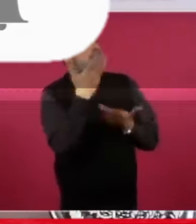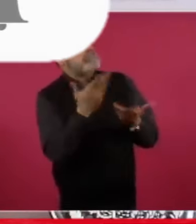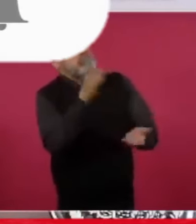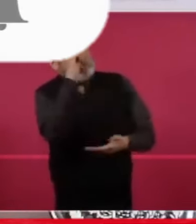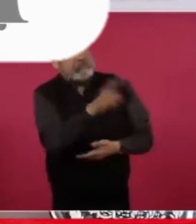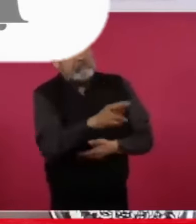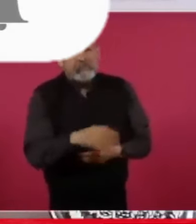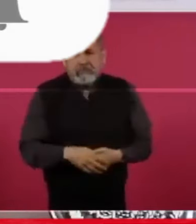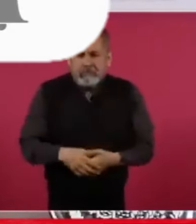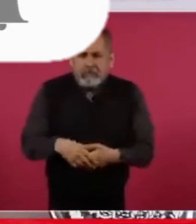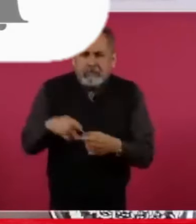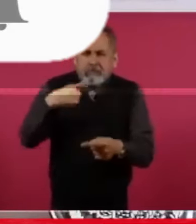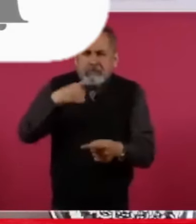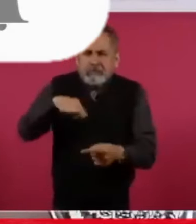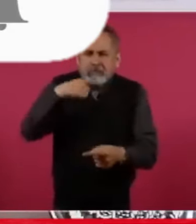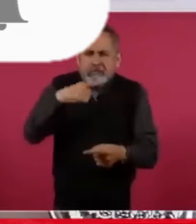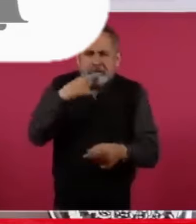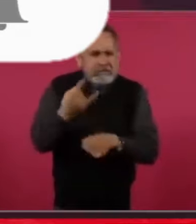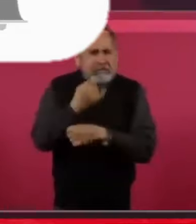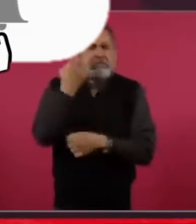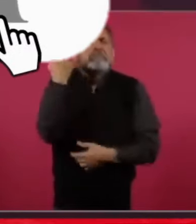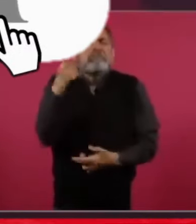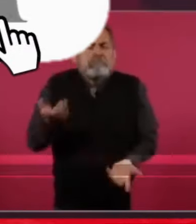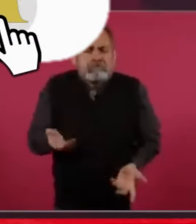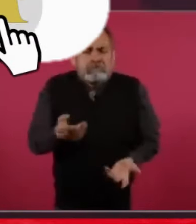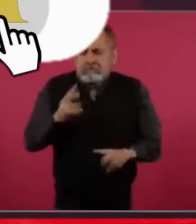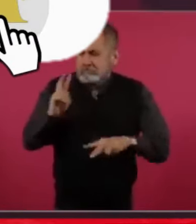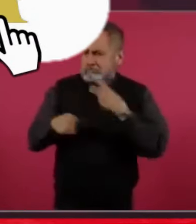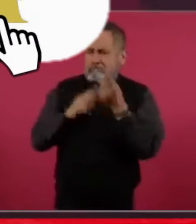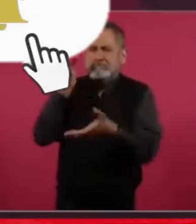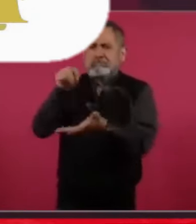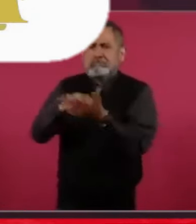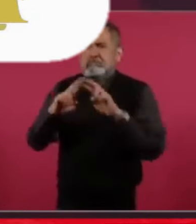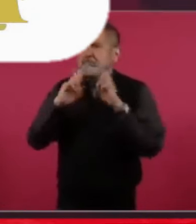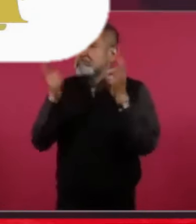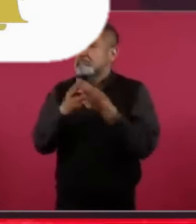Entonces, ¿para qué vamos a una reunión así?